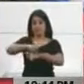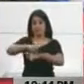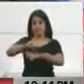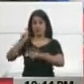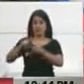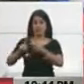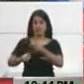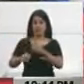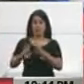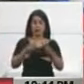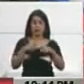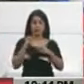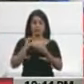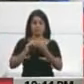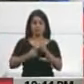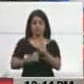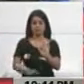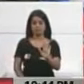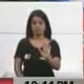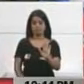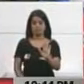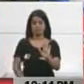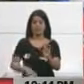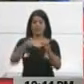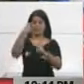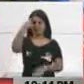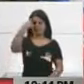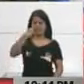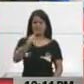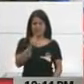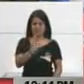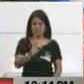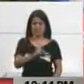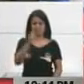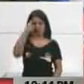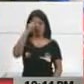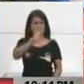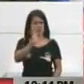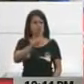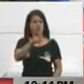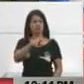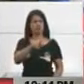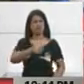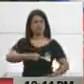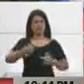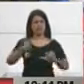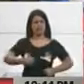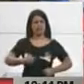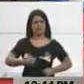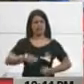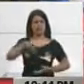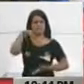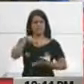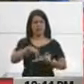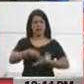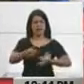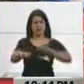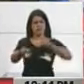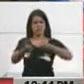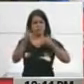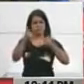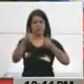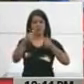¿Y qué fue lo que dijo el Che? Póngase sereno y apunte bien. Va usted a matar a un hombre. Se supo eso